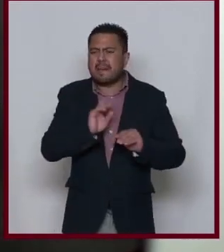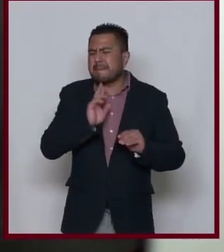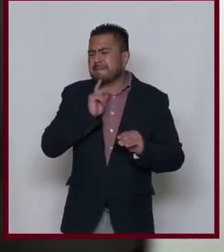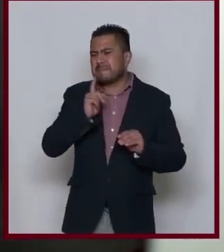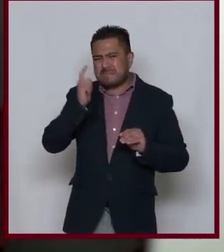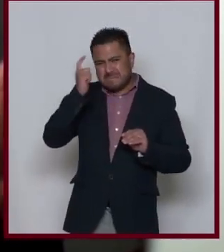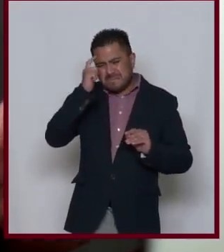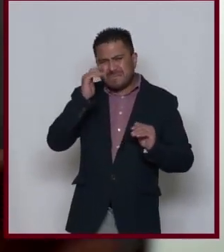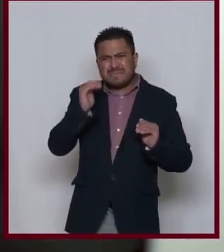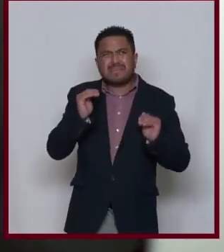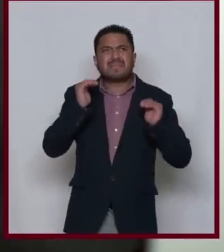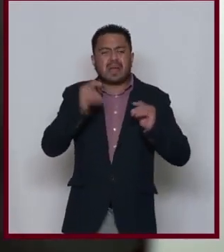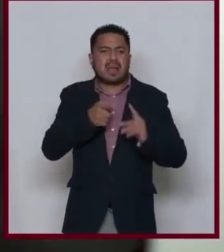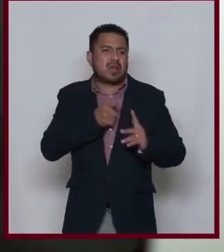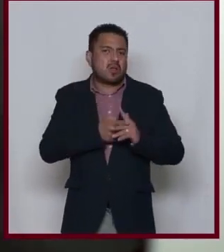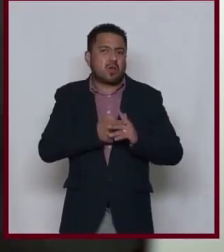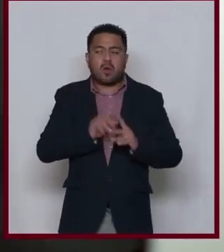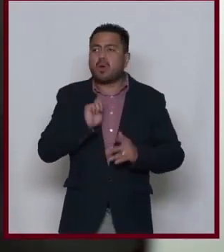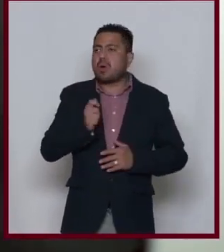mente matemática o tuvo?